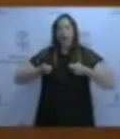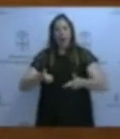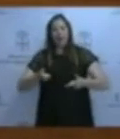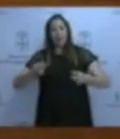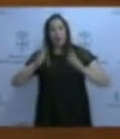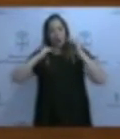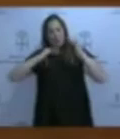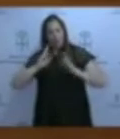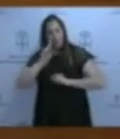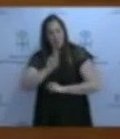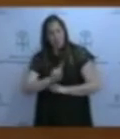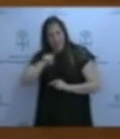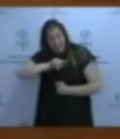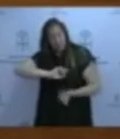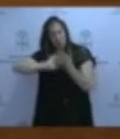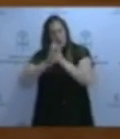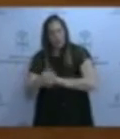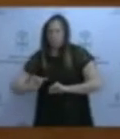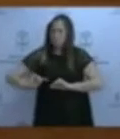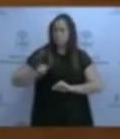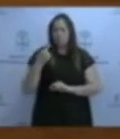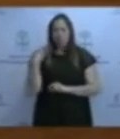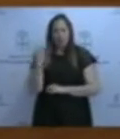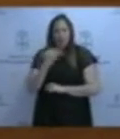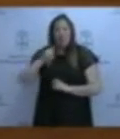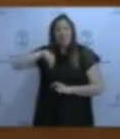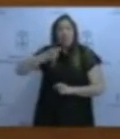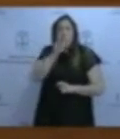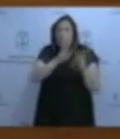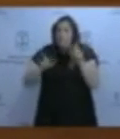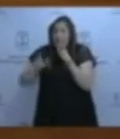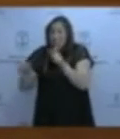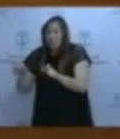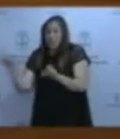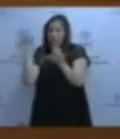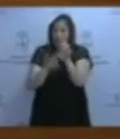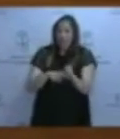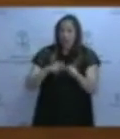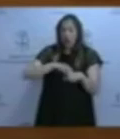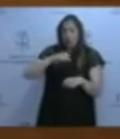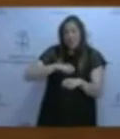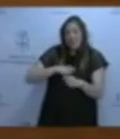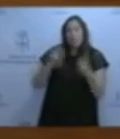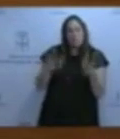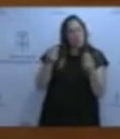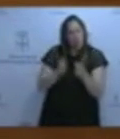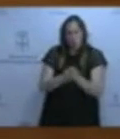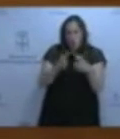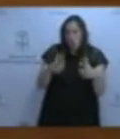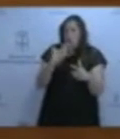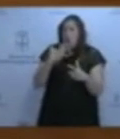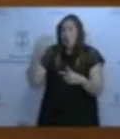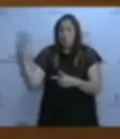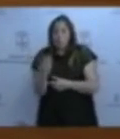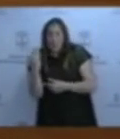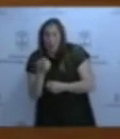tenemos que cambiar. Y después, la plantilla de los hospitales tiene que estar mejor dotada en servicios clave, como son radiología, que afecta a